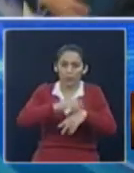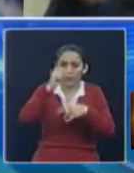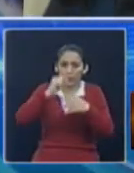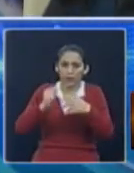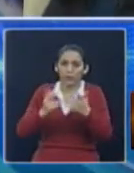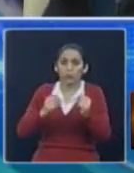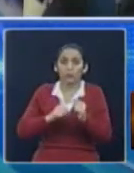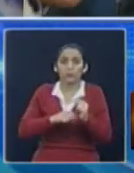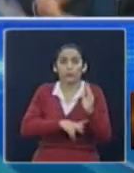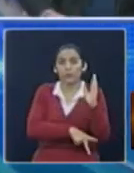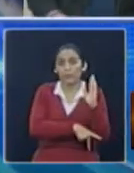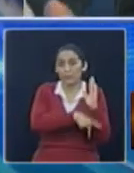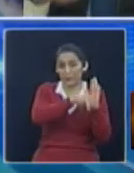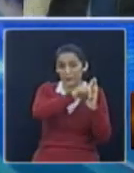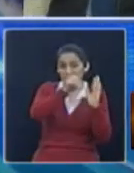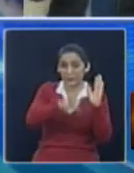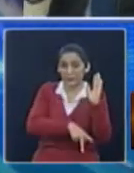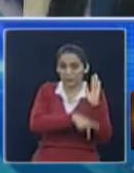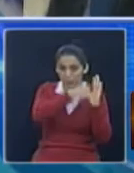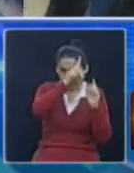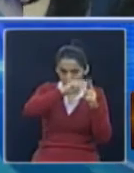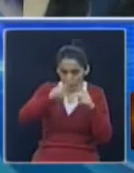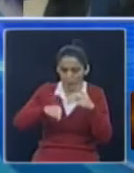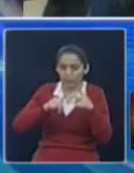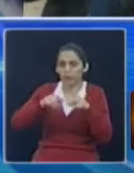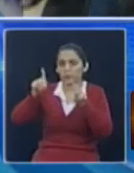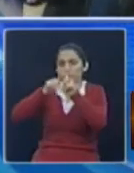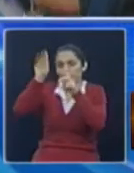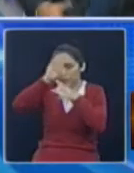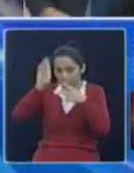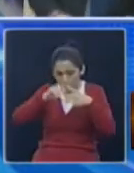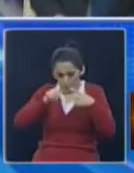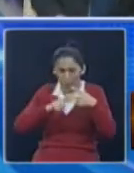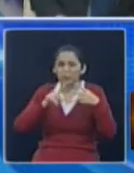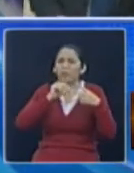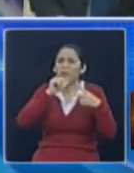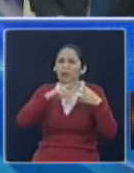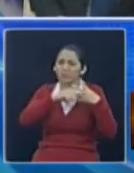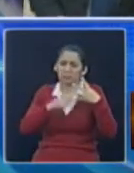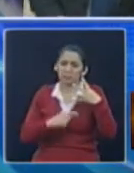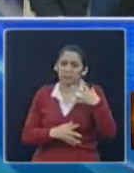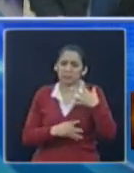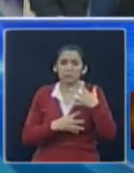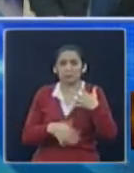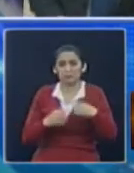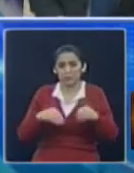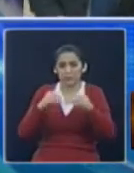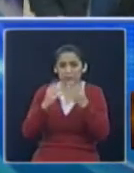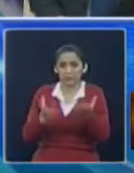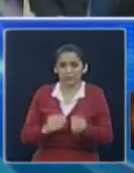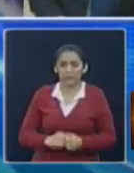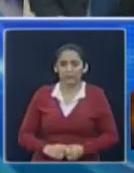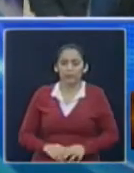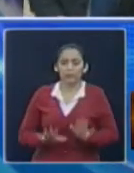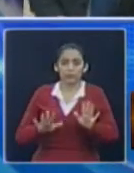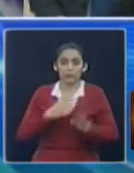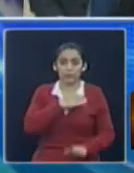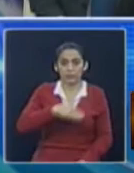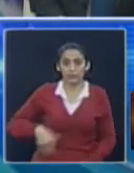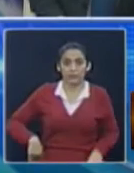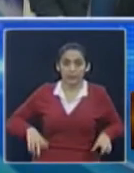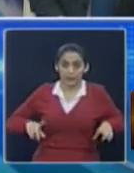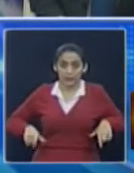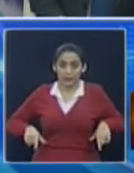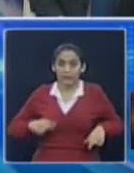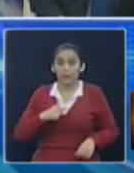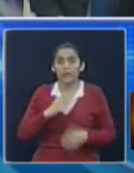temas, no solamente en el caso de Brecht. ¿Usted cree que hay la decisión para avanzar en eso de verdad? Yo creo que Moreno tiene la buena intención de hacerlo. El